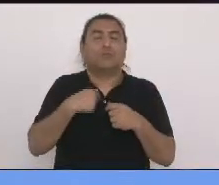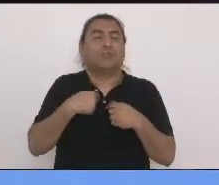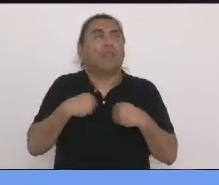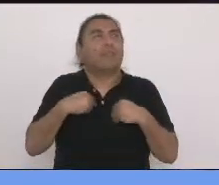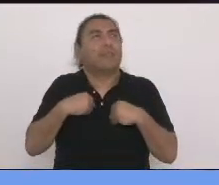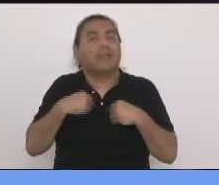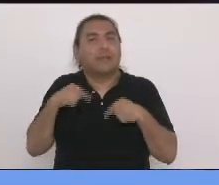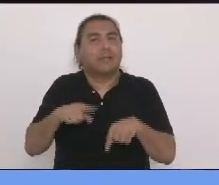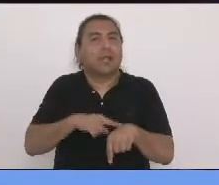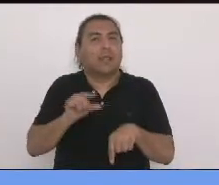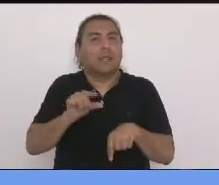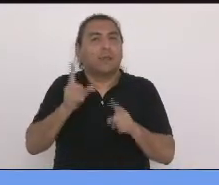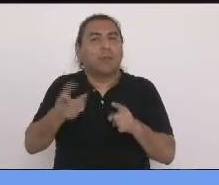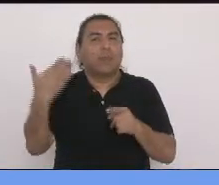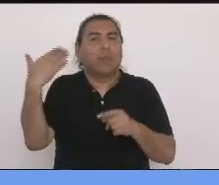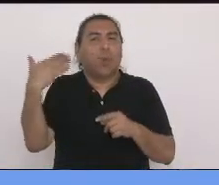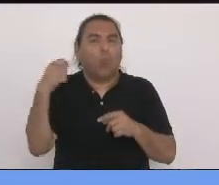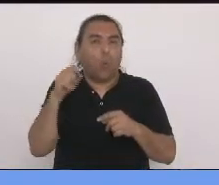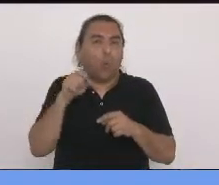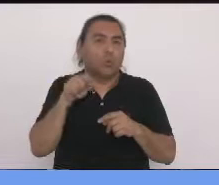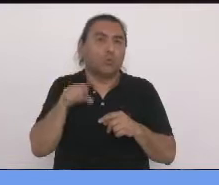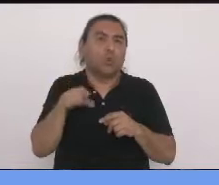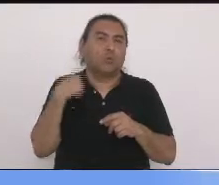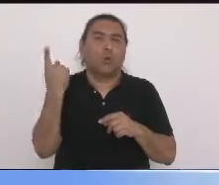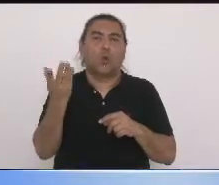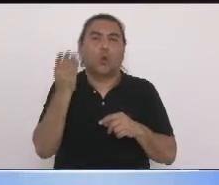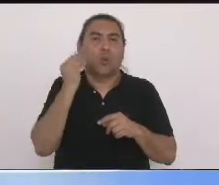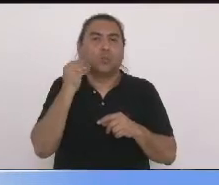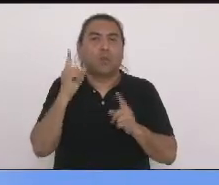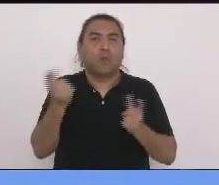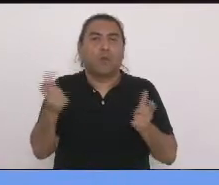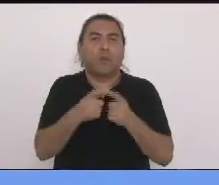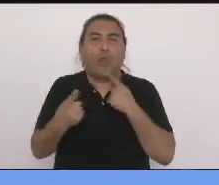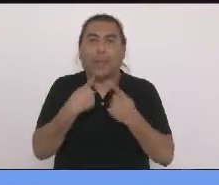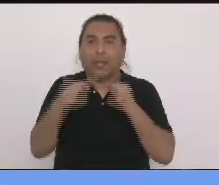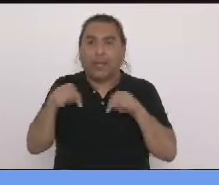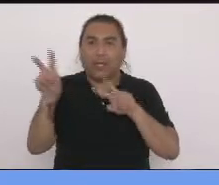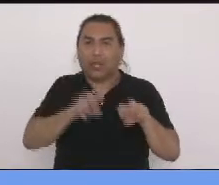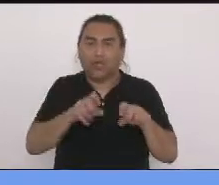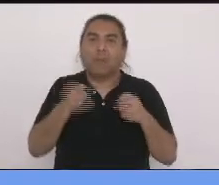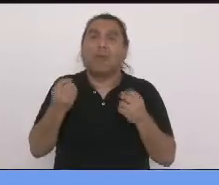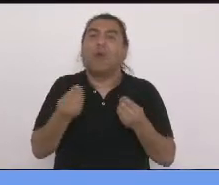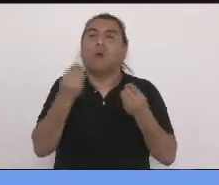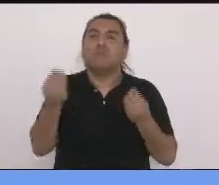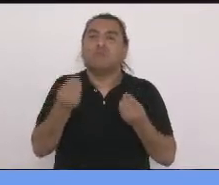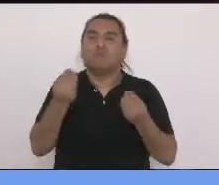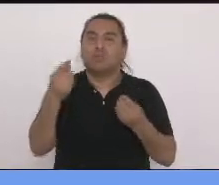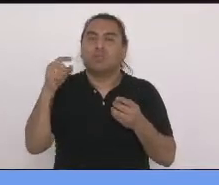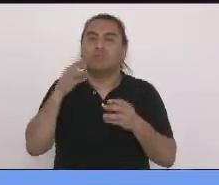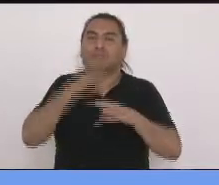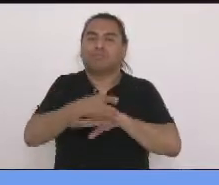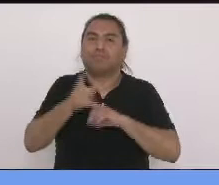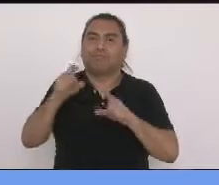y en los discursos que escuchamos en los debates sobre este tema cómo se quiso denigrar a la política miren